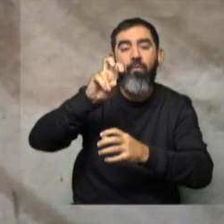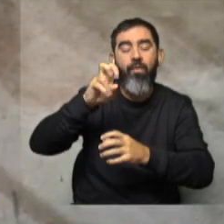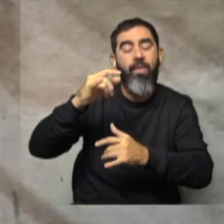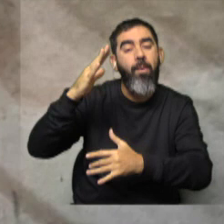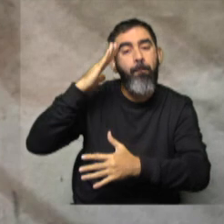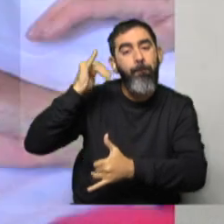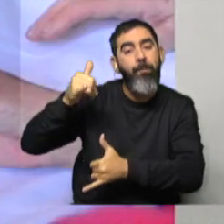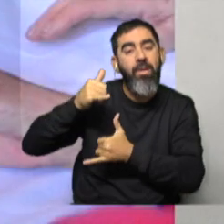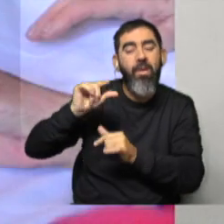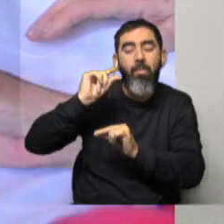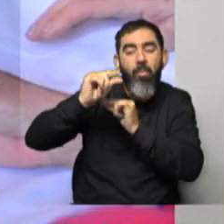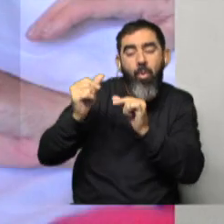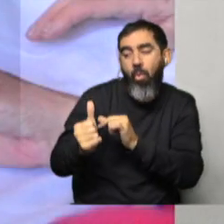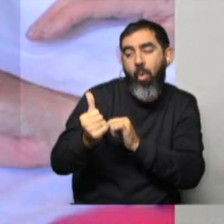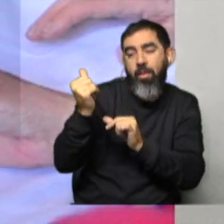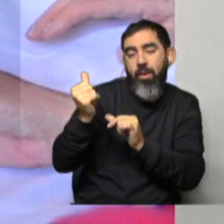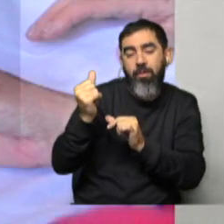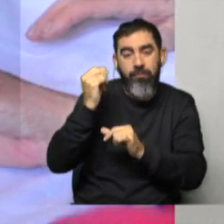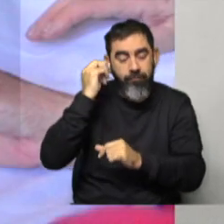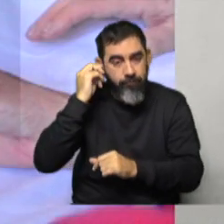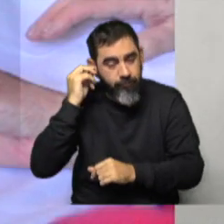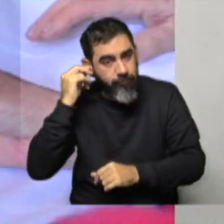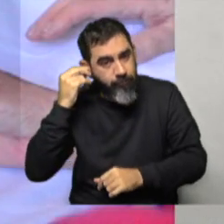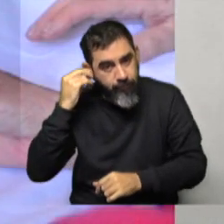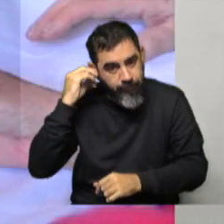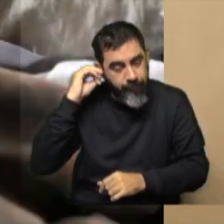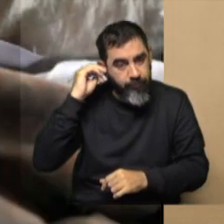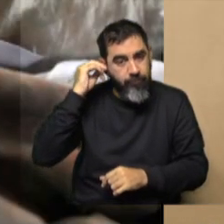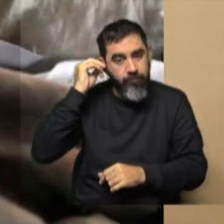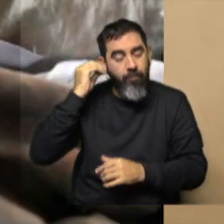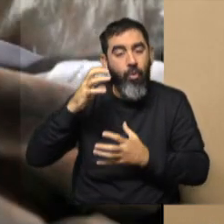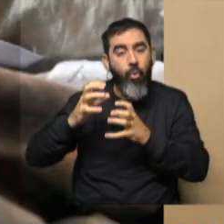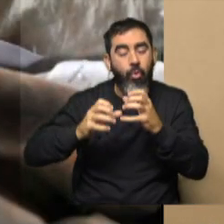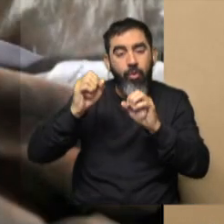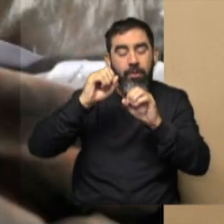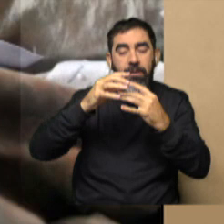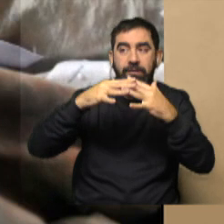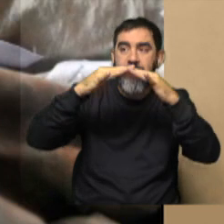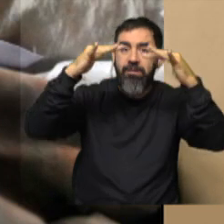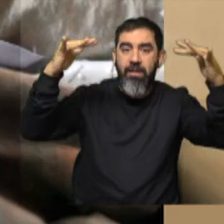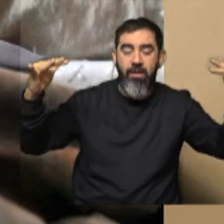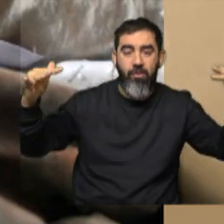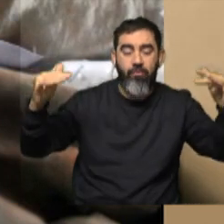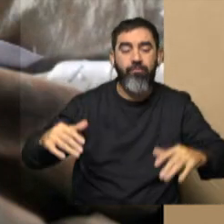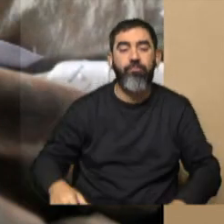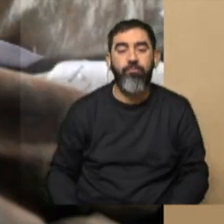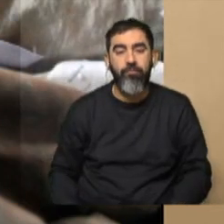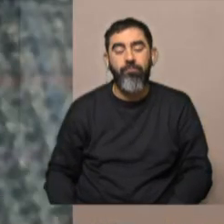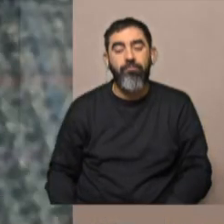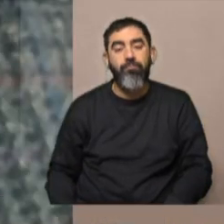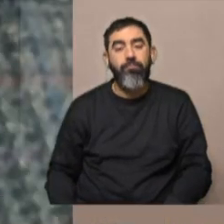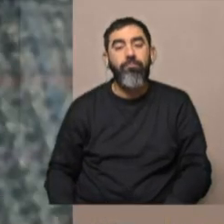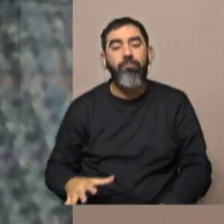militar que apenas se asoma detrás del cóndor, después el tema del color del cielo, o sea, tiene todo un trabajo